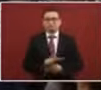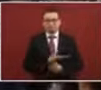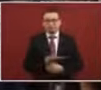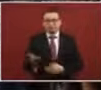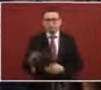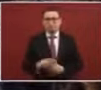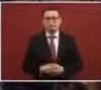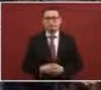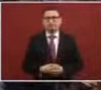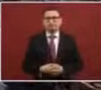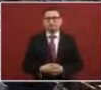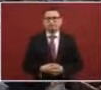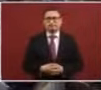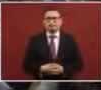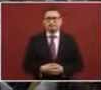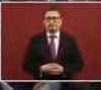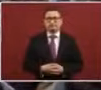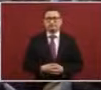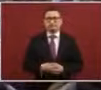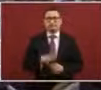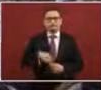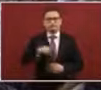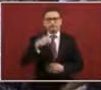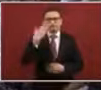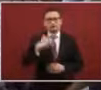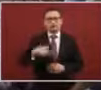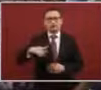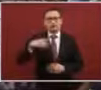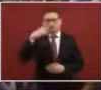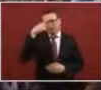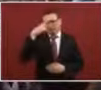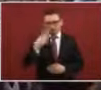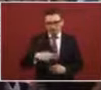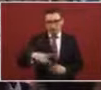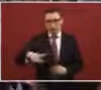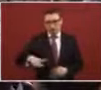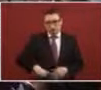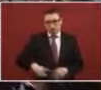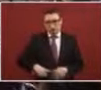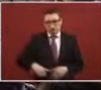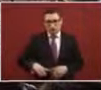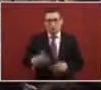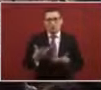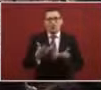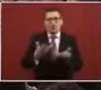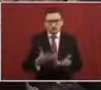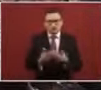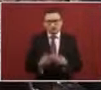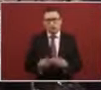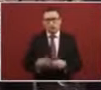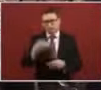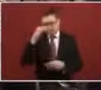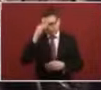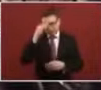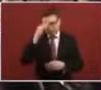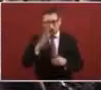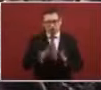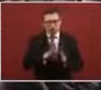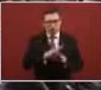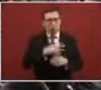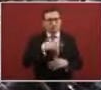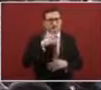ustedes. Como saben, el gobierno de México desarrolla una estrategia para enfrentar la